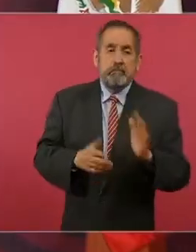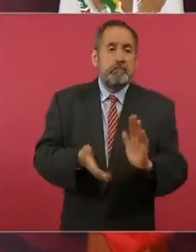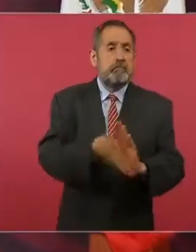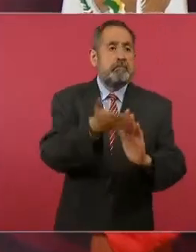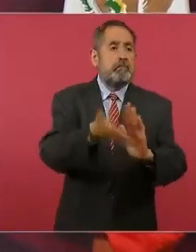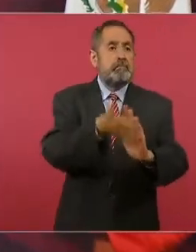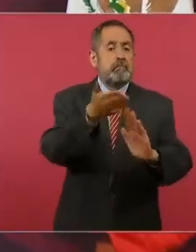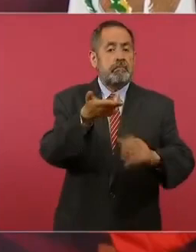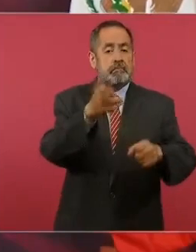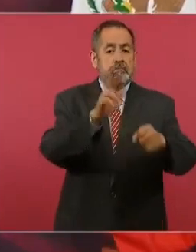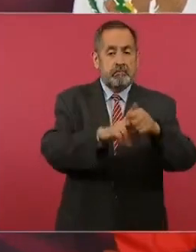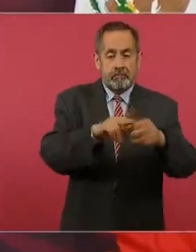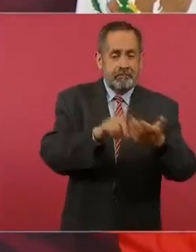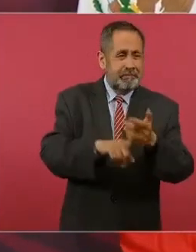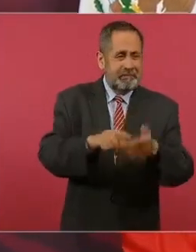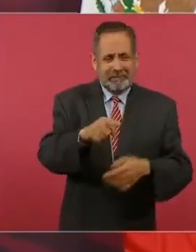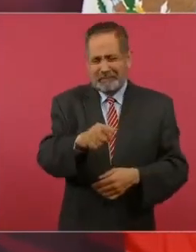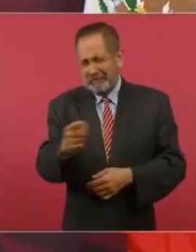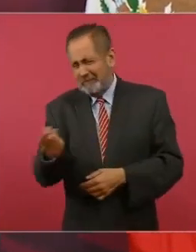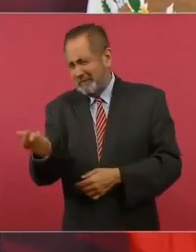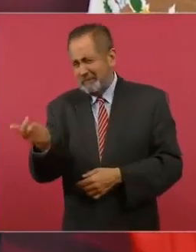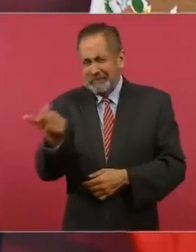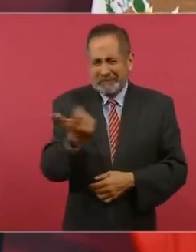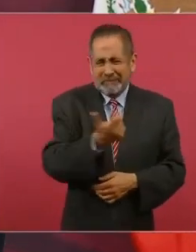nada más que los costos